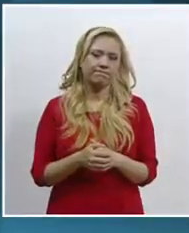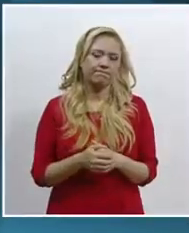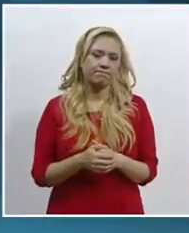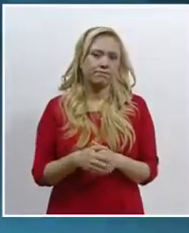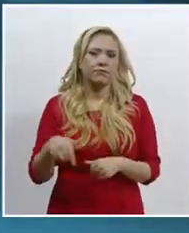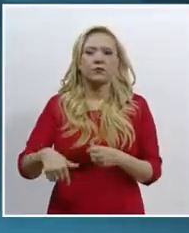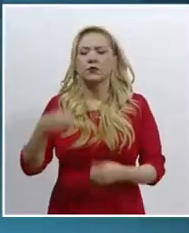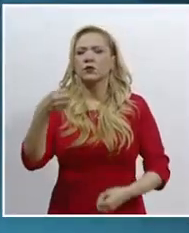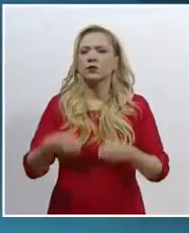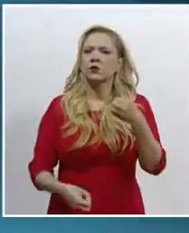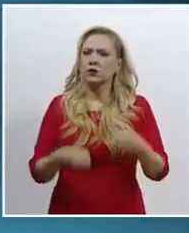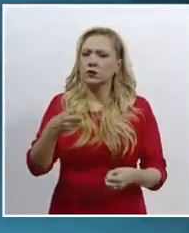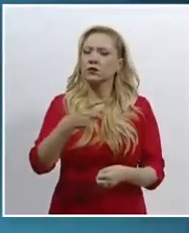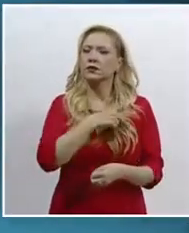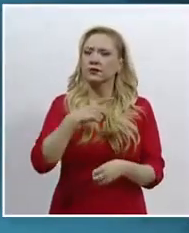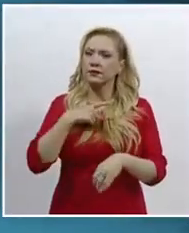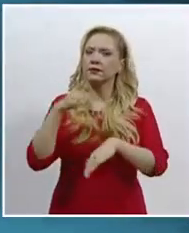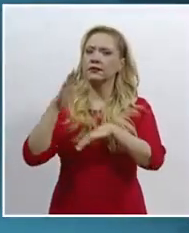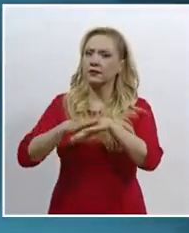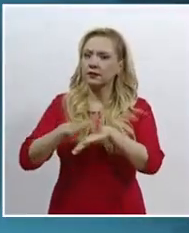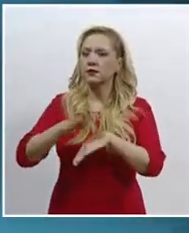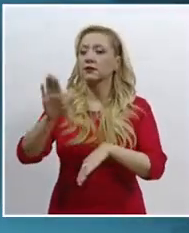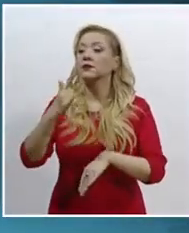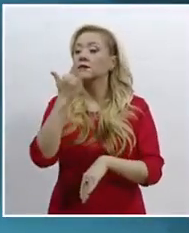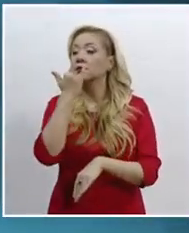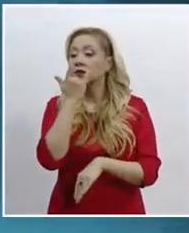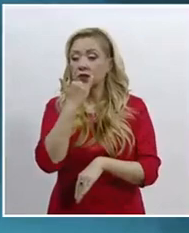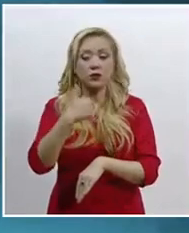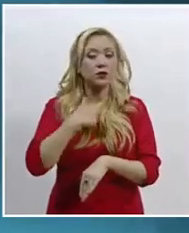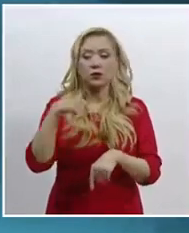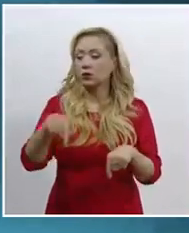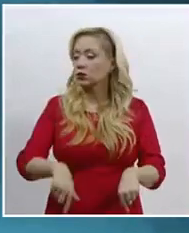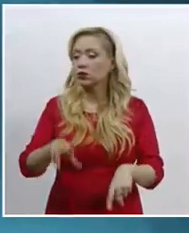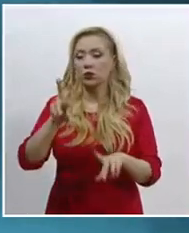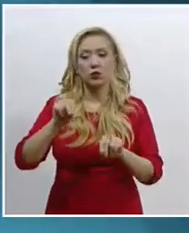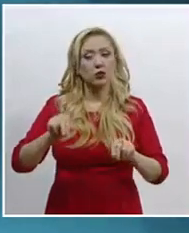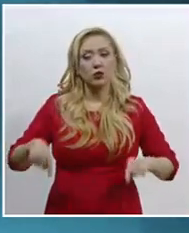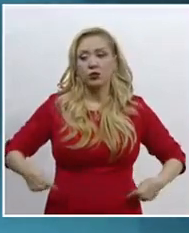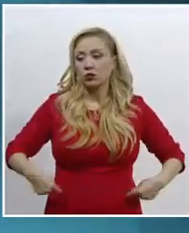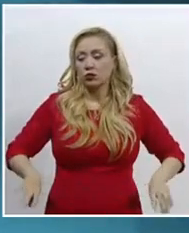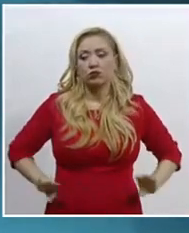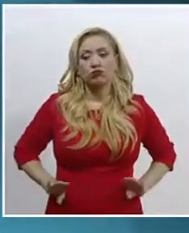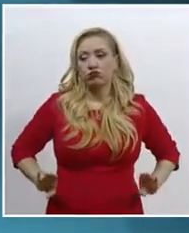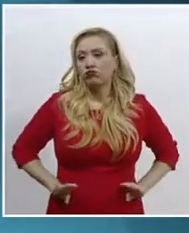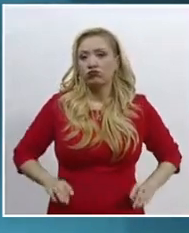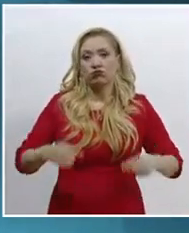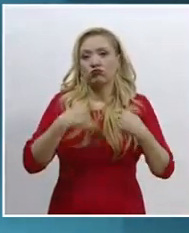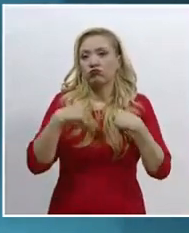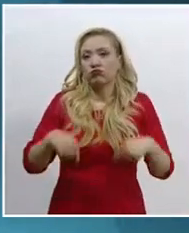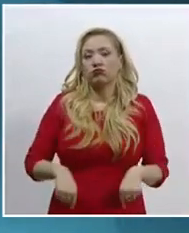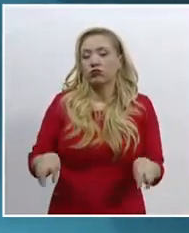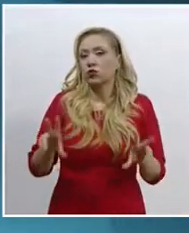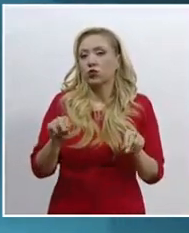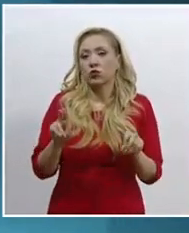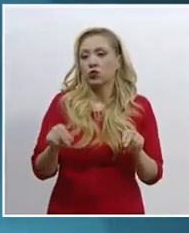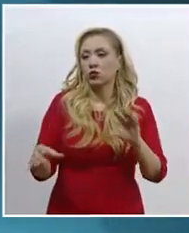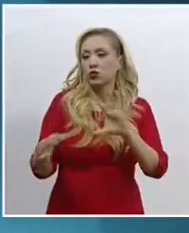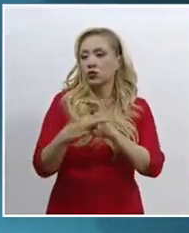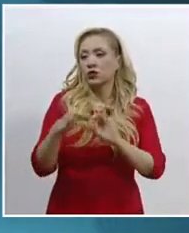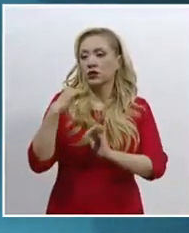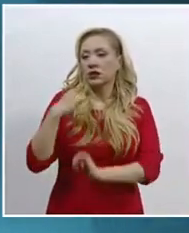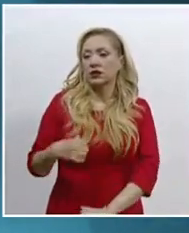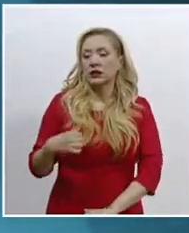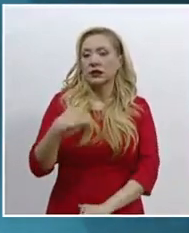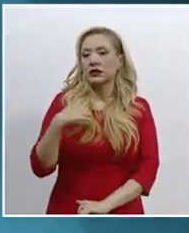Que el tribunal local debió advertir que conforme a la normativa aplicable, el Consejo Consultivo de Participación Ciudadana del Estado es el órgano facultado